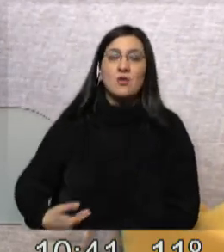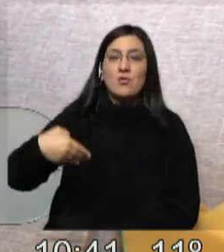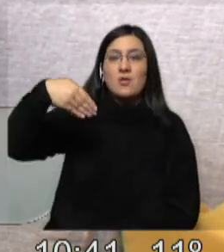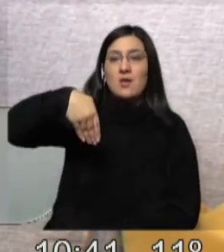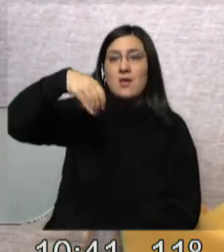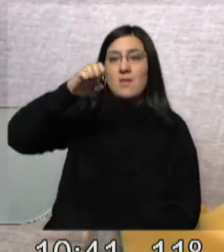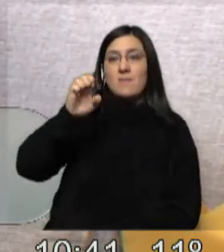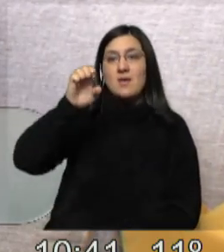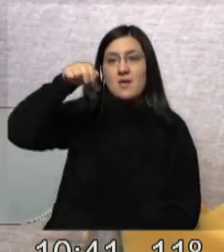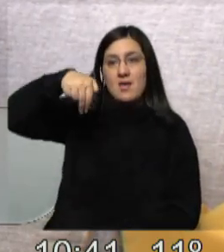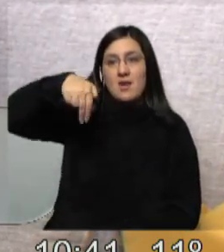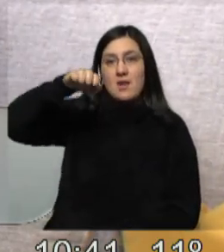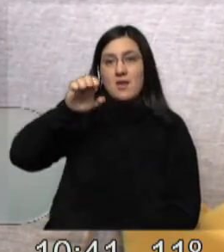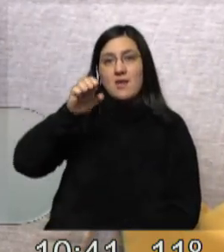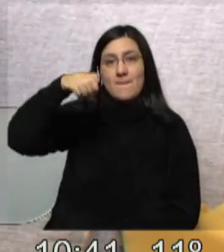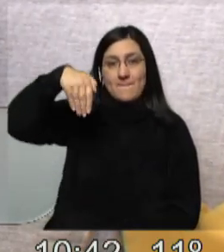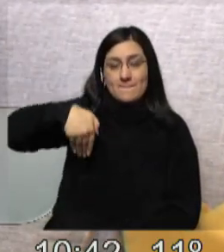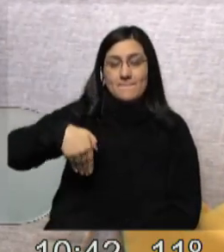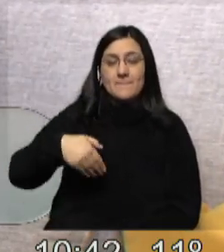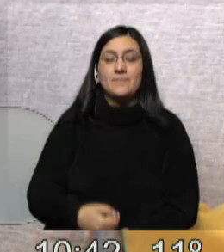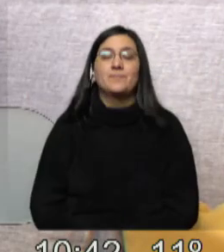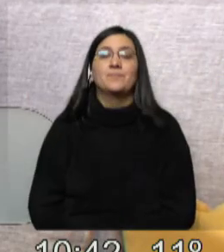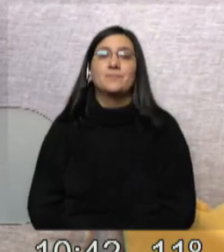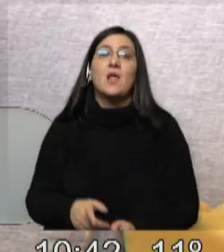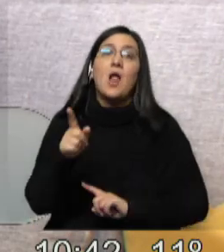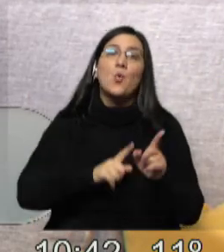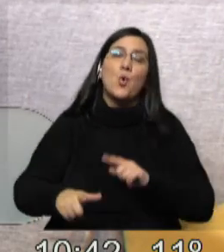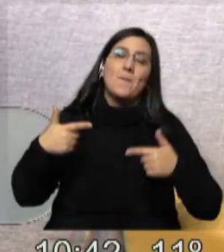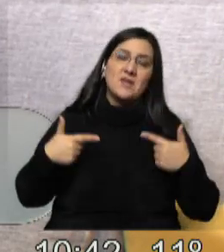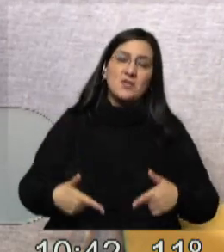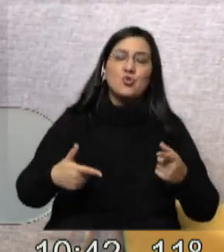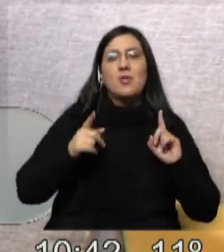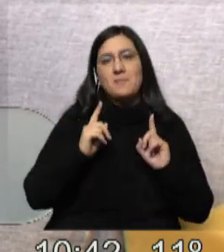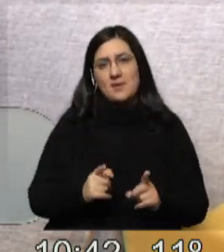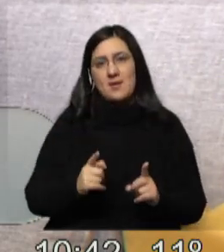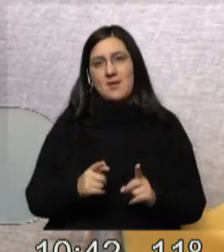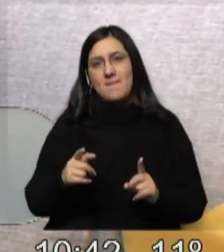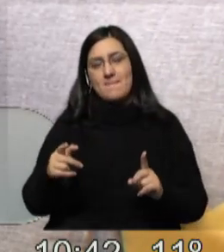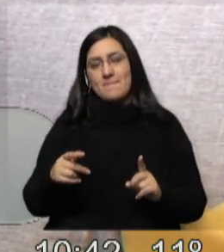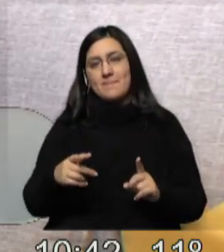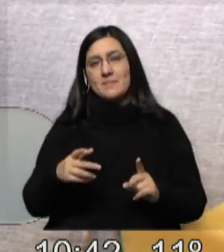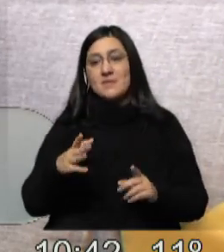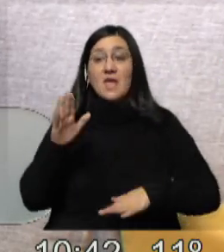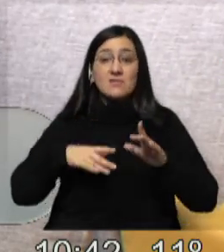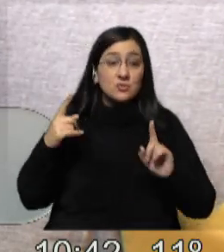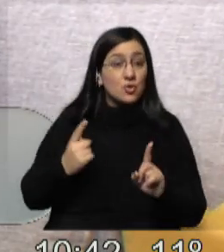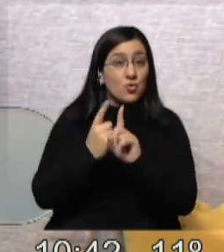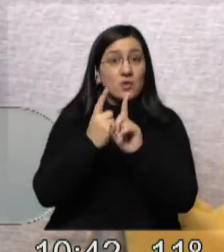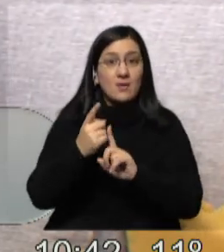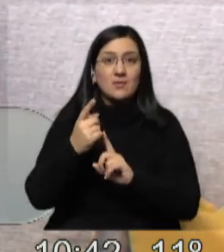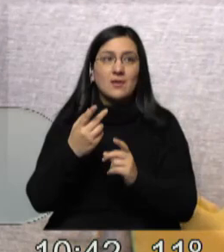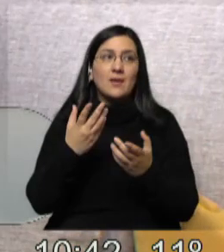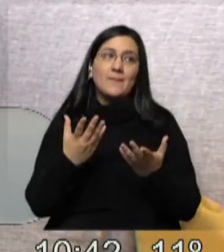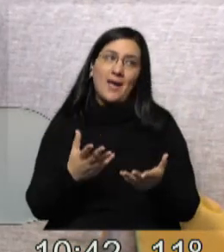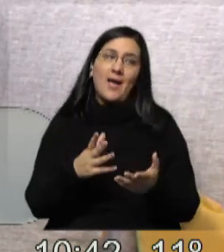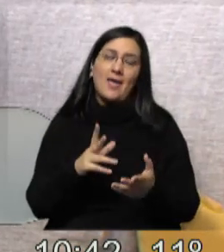a los personajes que tenía Menem a su alrededor, ¿no? De algunos ministros y esas cosas. Y siempre por ahí nos cruzábamos con uno y nos decía, che, no le